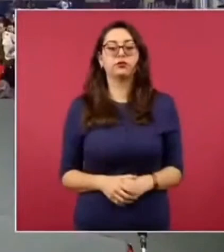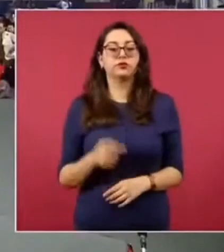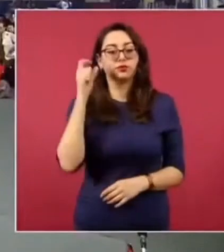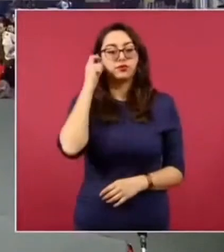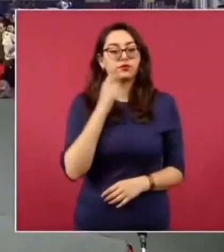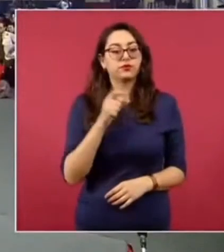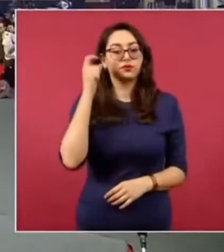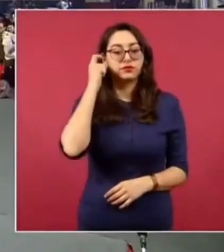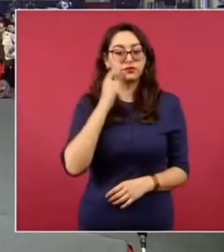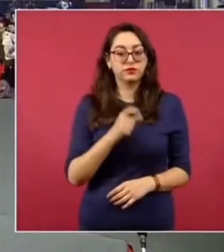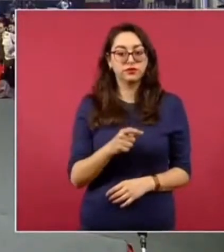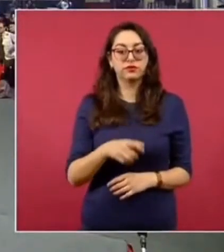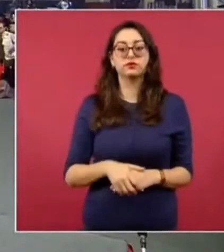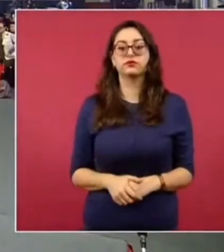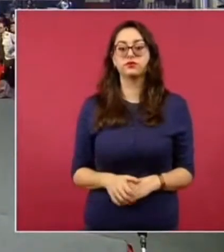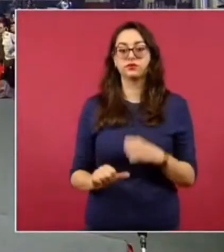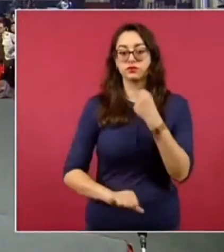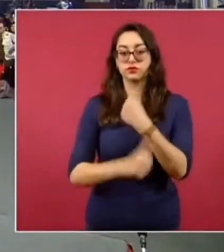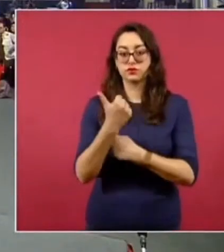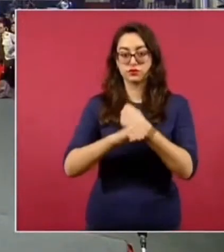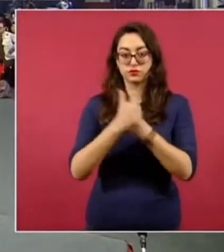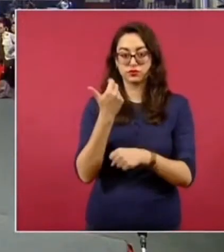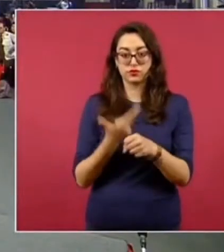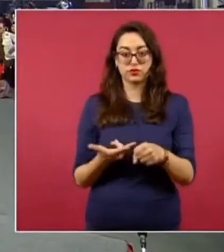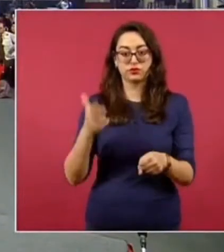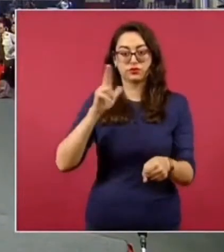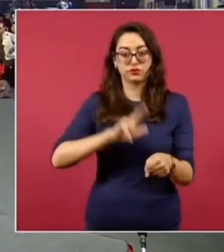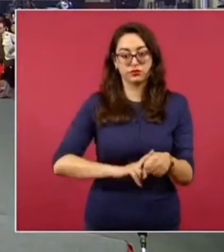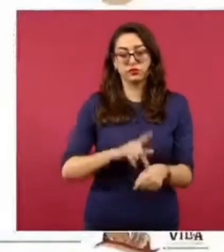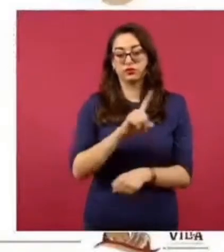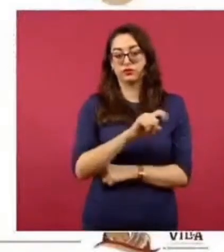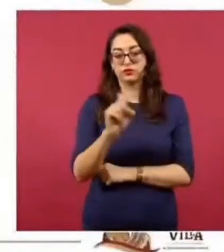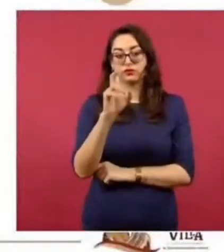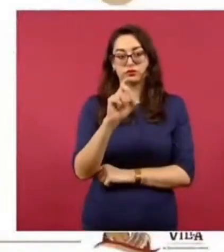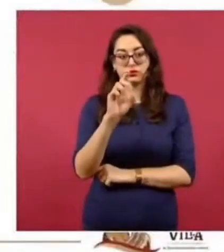Guerrero se operan 11 hospitales y 133 centros